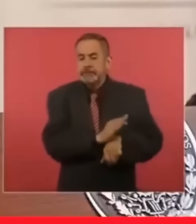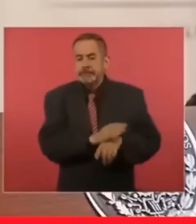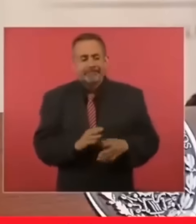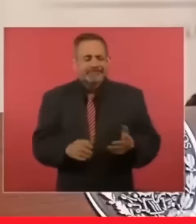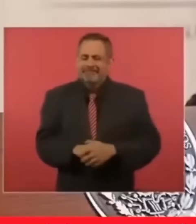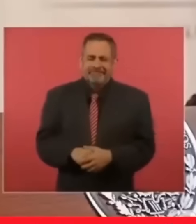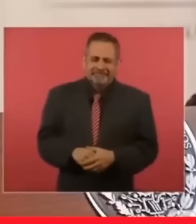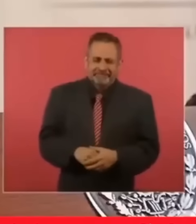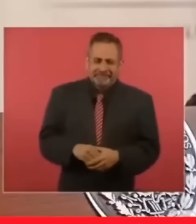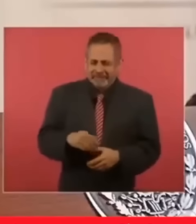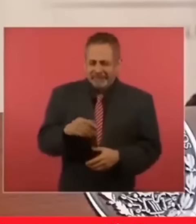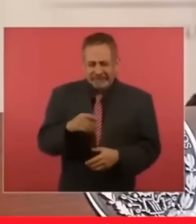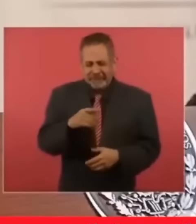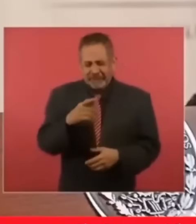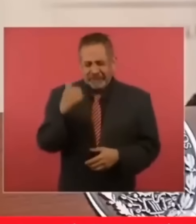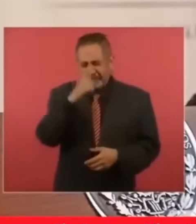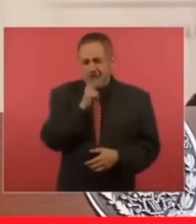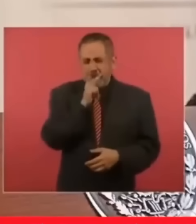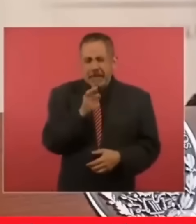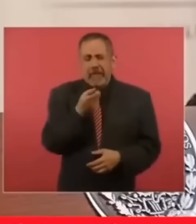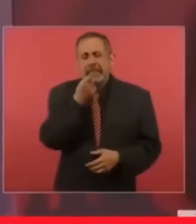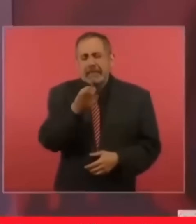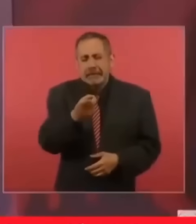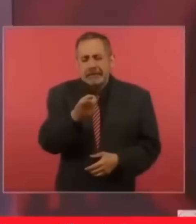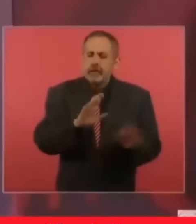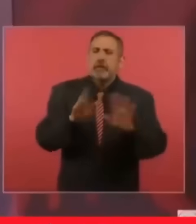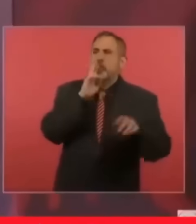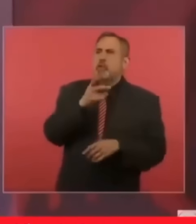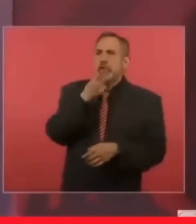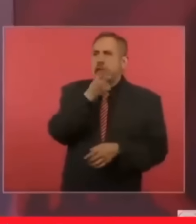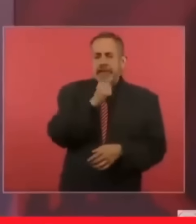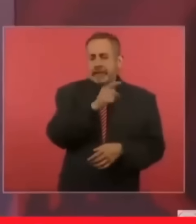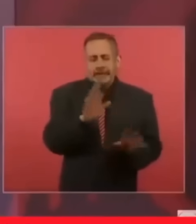Está muy fea la palabra. Bueno, no la voy a usar. No.